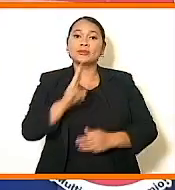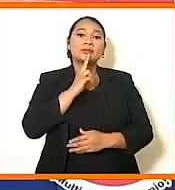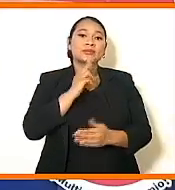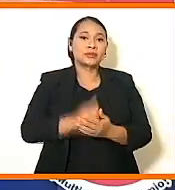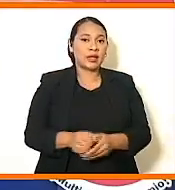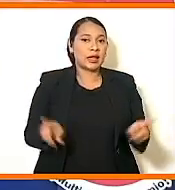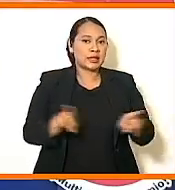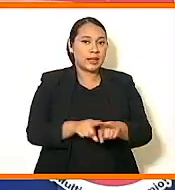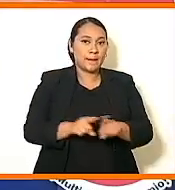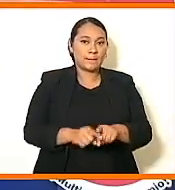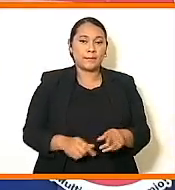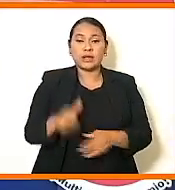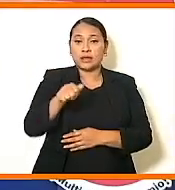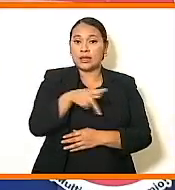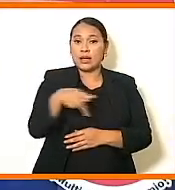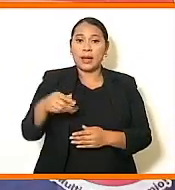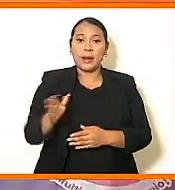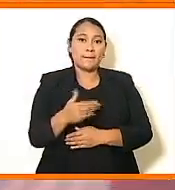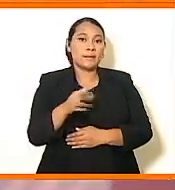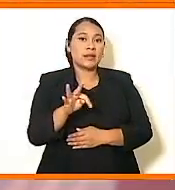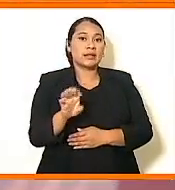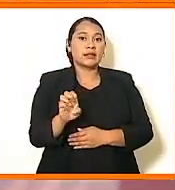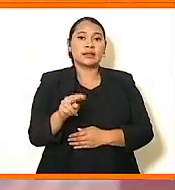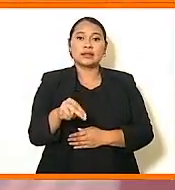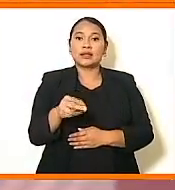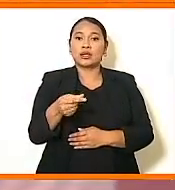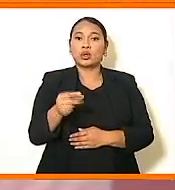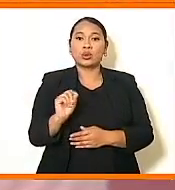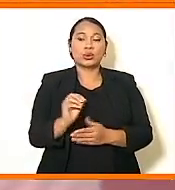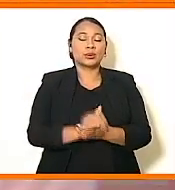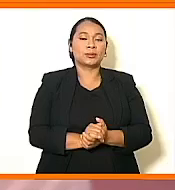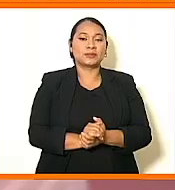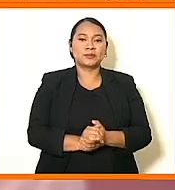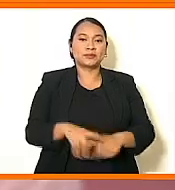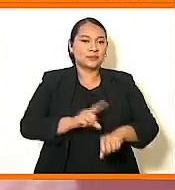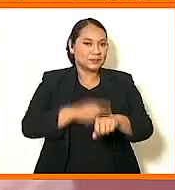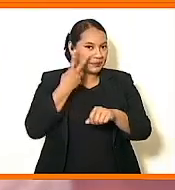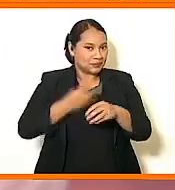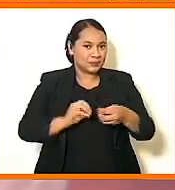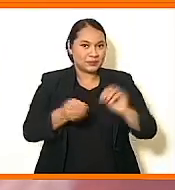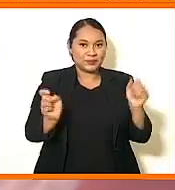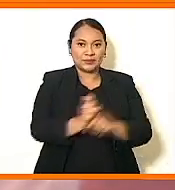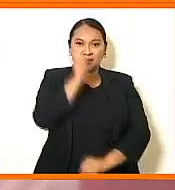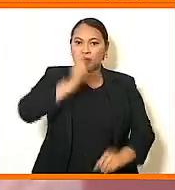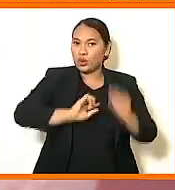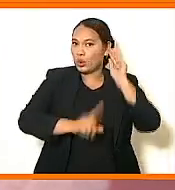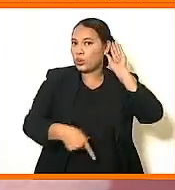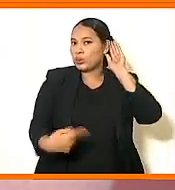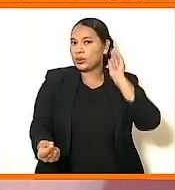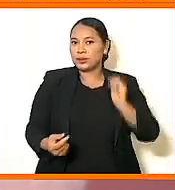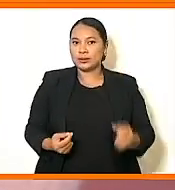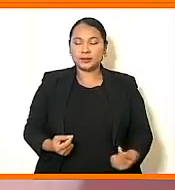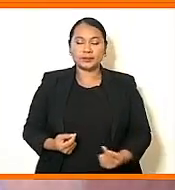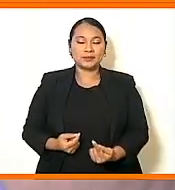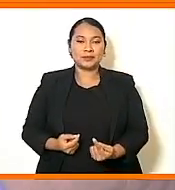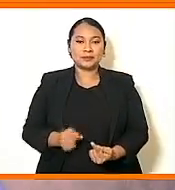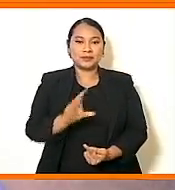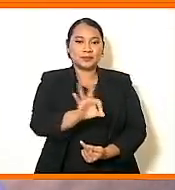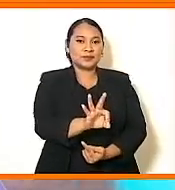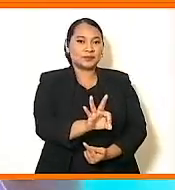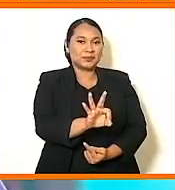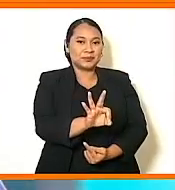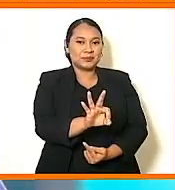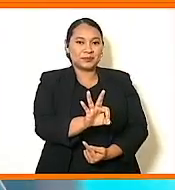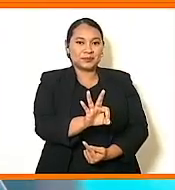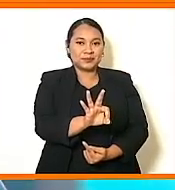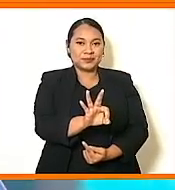app Go de Tengo. Ahora sí, se llegó el momento de conocer el primer dígito en Diaria. Este es el 9. Si eres jugador de la línea